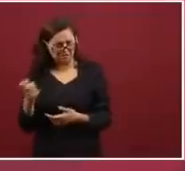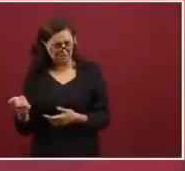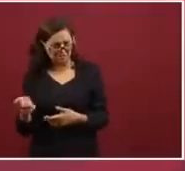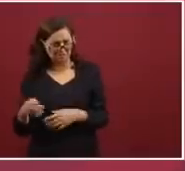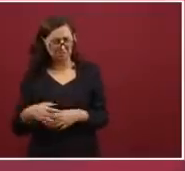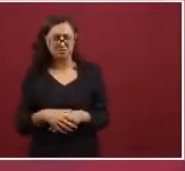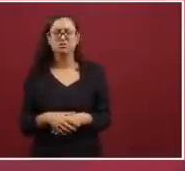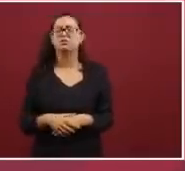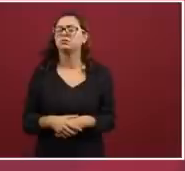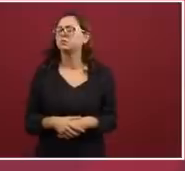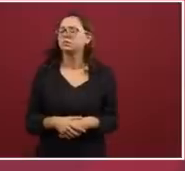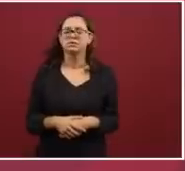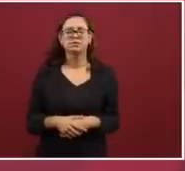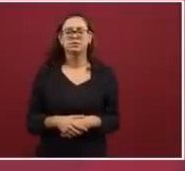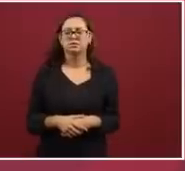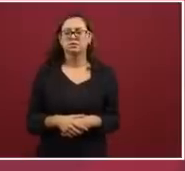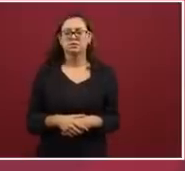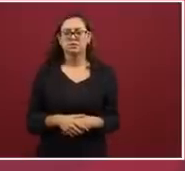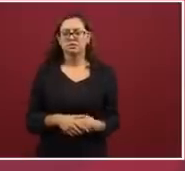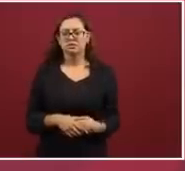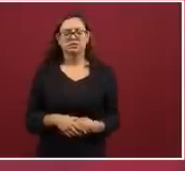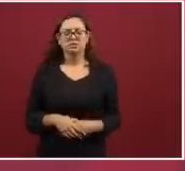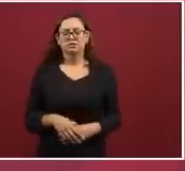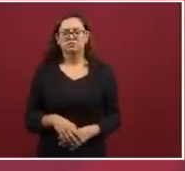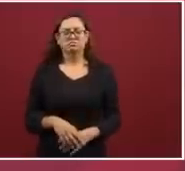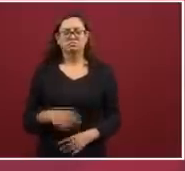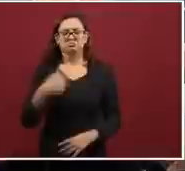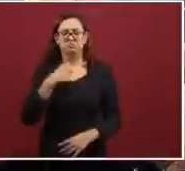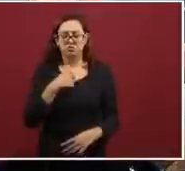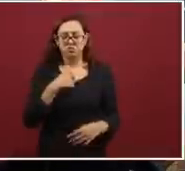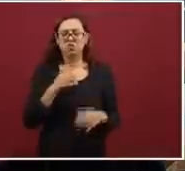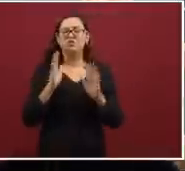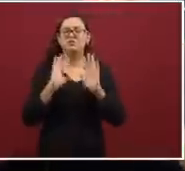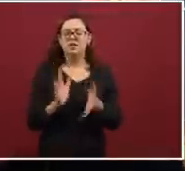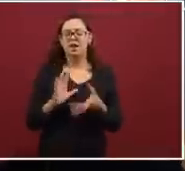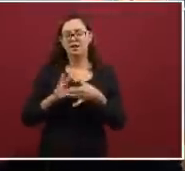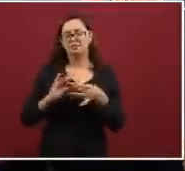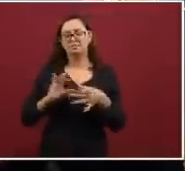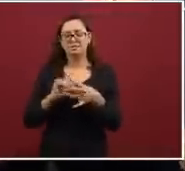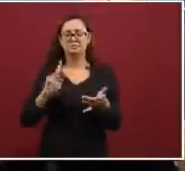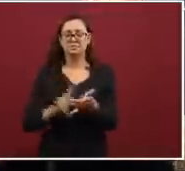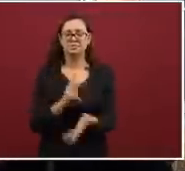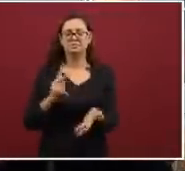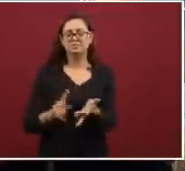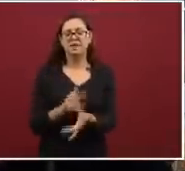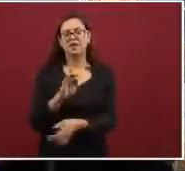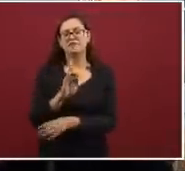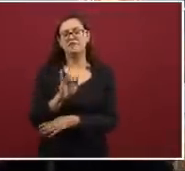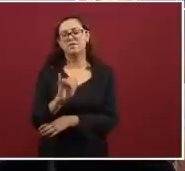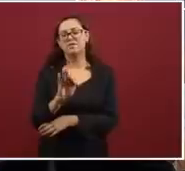fifís. Ya no lo voy a repetir. O sea, fifí es el